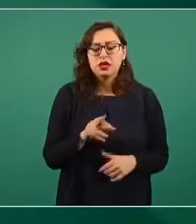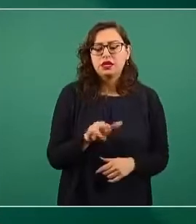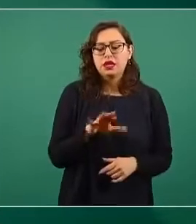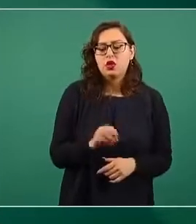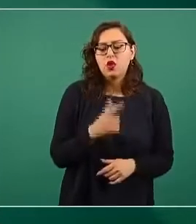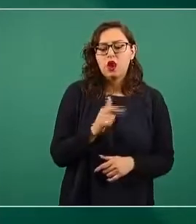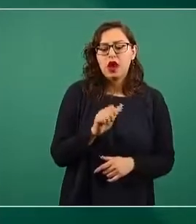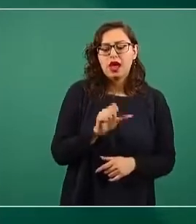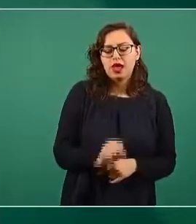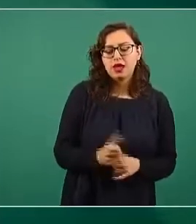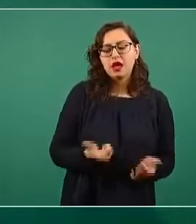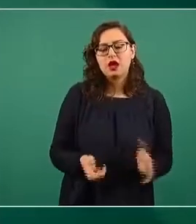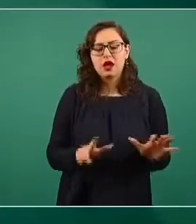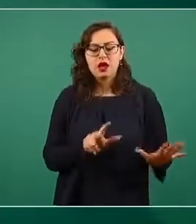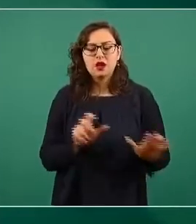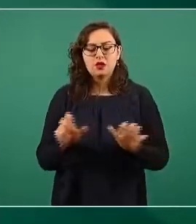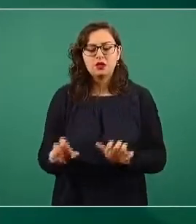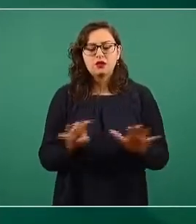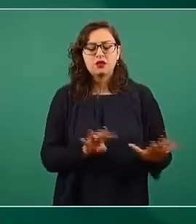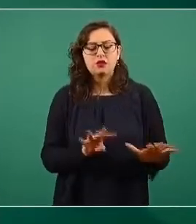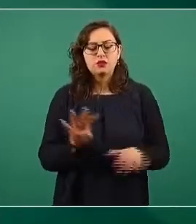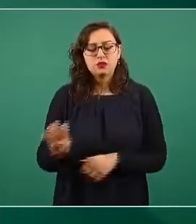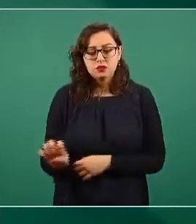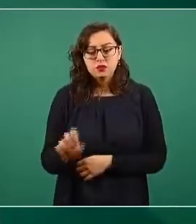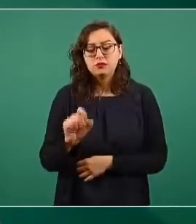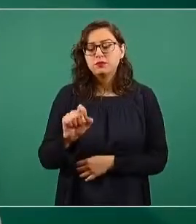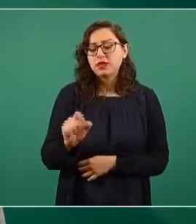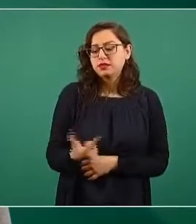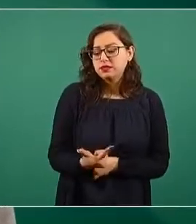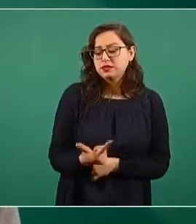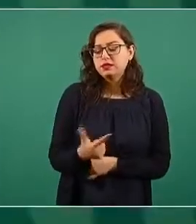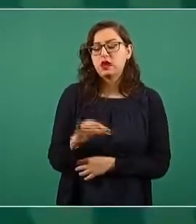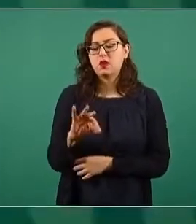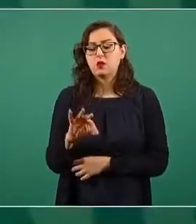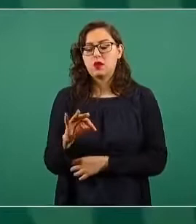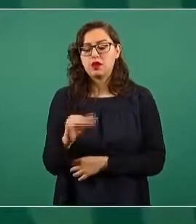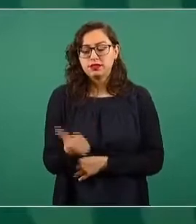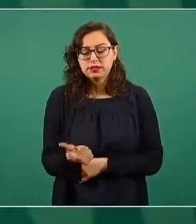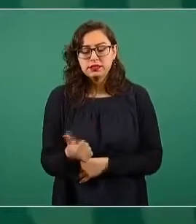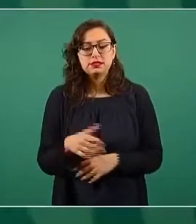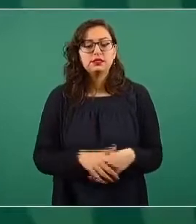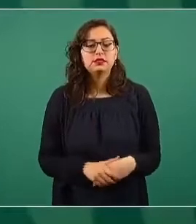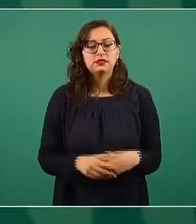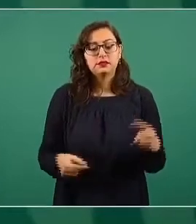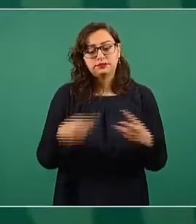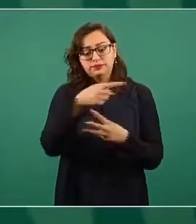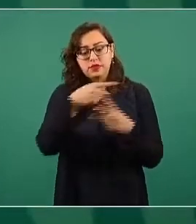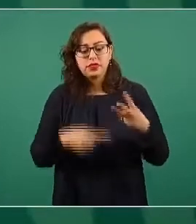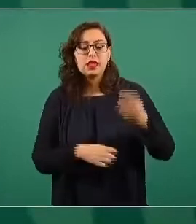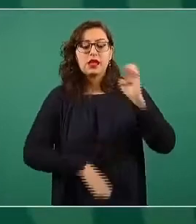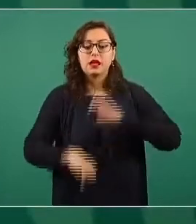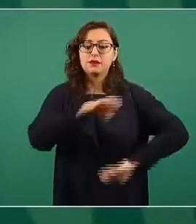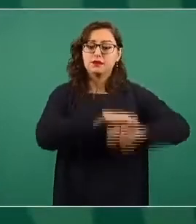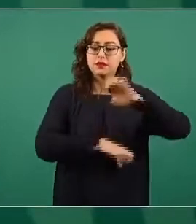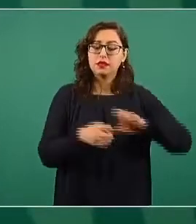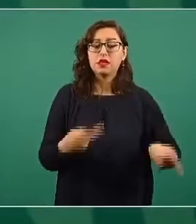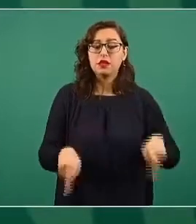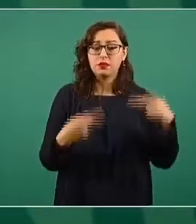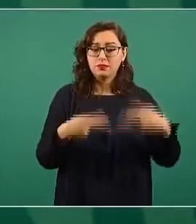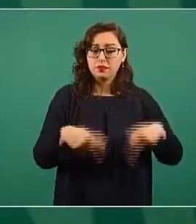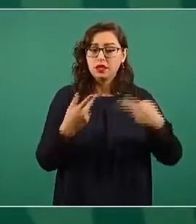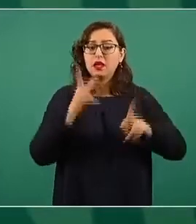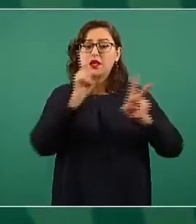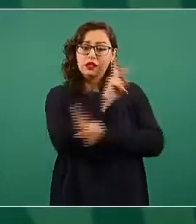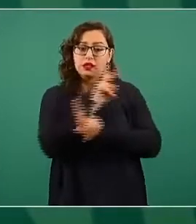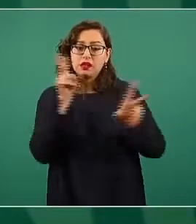Criogas, 800 400 27 46. Son las 3 empresas y las 3 marcas con